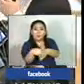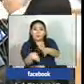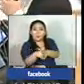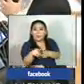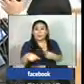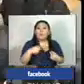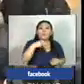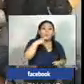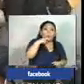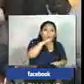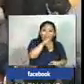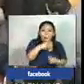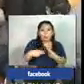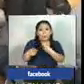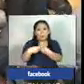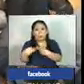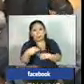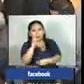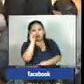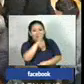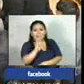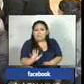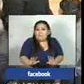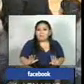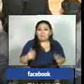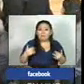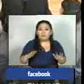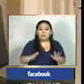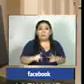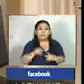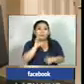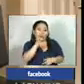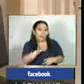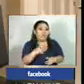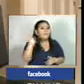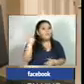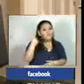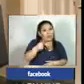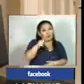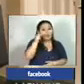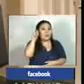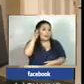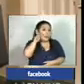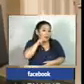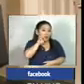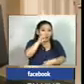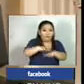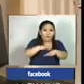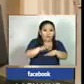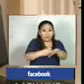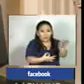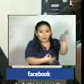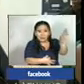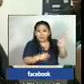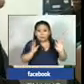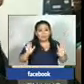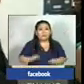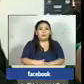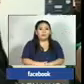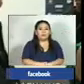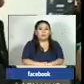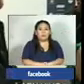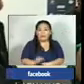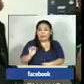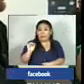el FMLN desestiman la iniciativa de Bukele, quien no adelantó la fecha de cuando haría efectiva la acción. Es